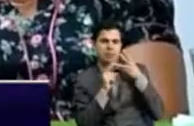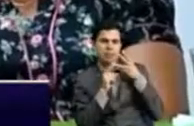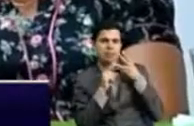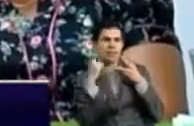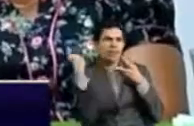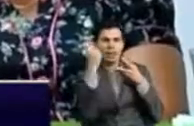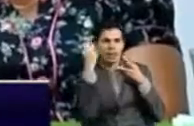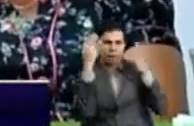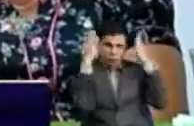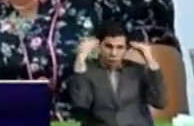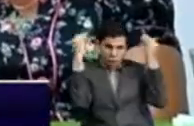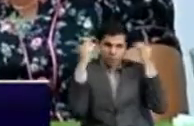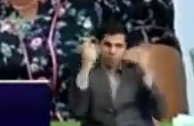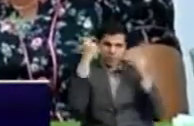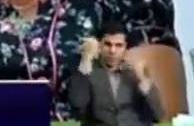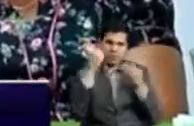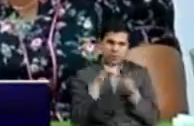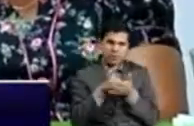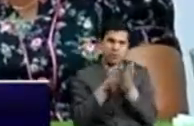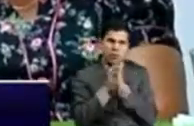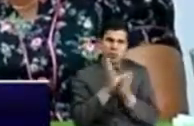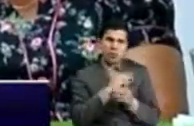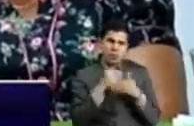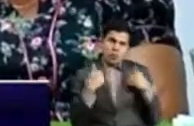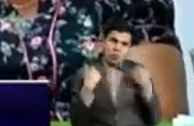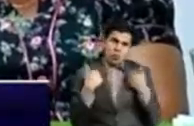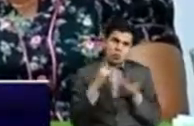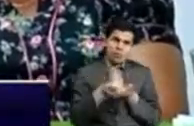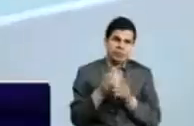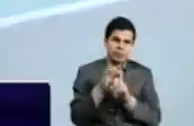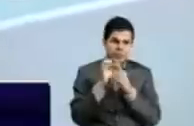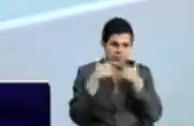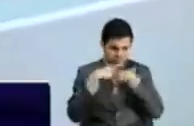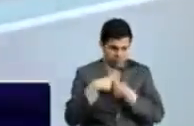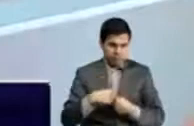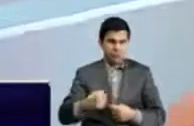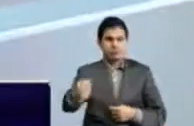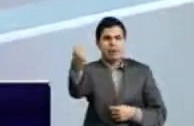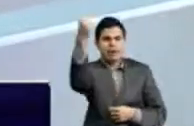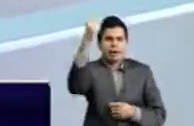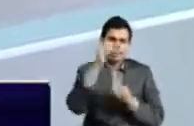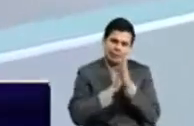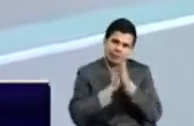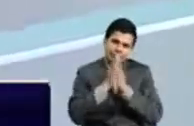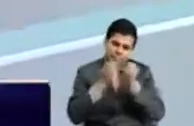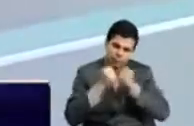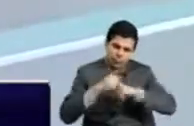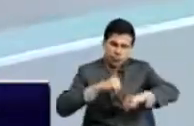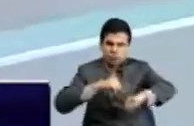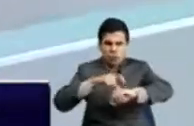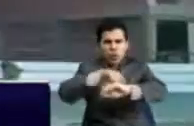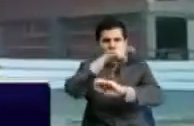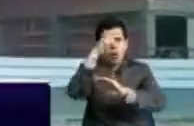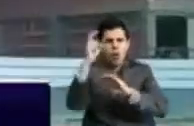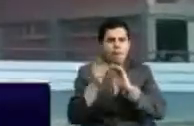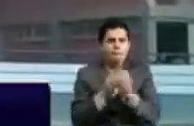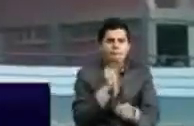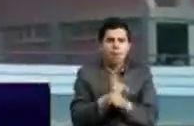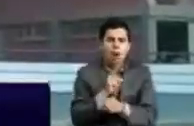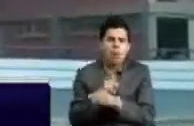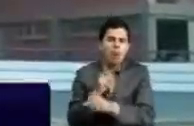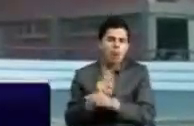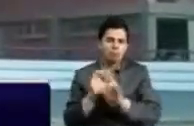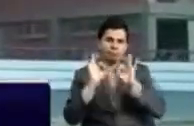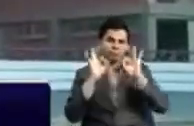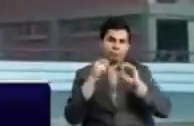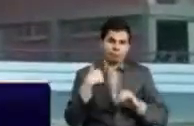Daniela aseguró sentirse orgullosa, pues en cada medalla que se colgaba sentía que todo el esfuerzo y la disciplina estaban dando sus frutos.